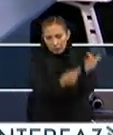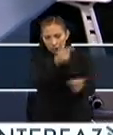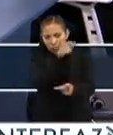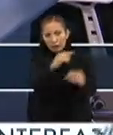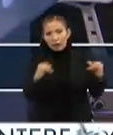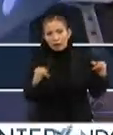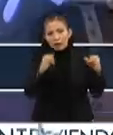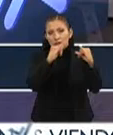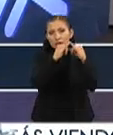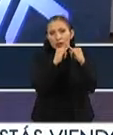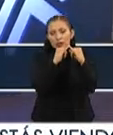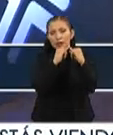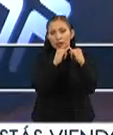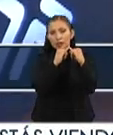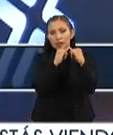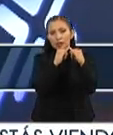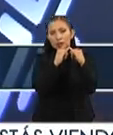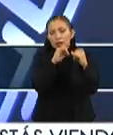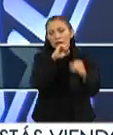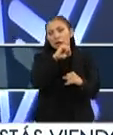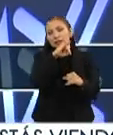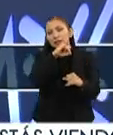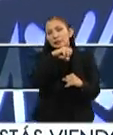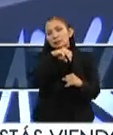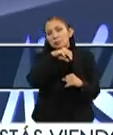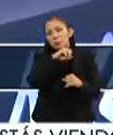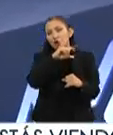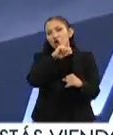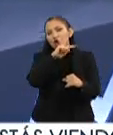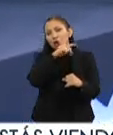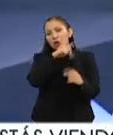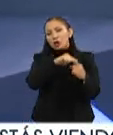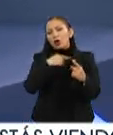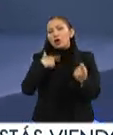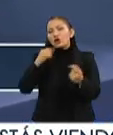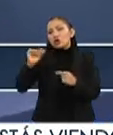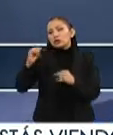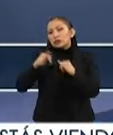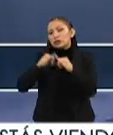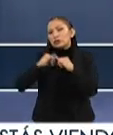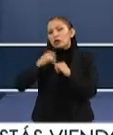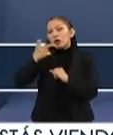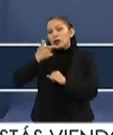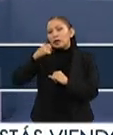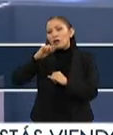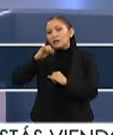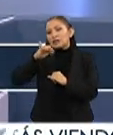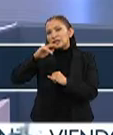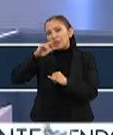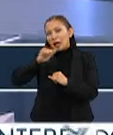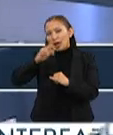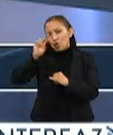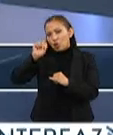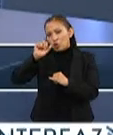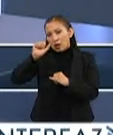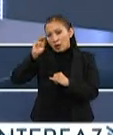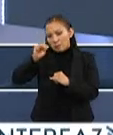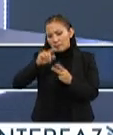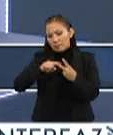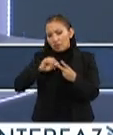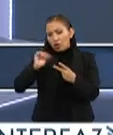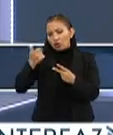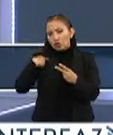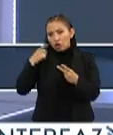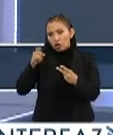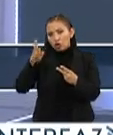fue el Instituto Sismológico del Instituto de Geofísica de la UNAM. Otra fuente fue